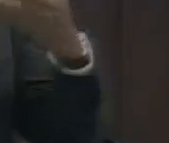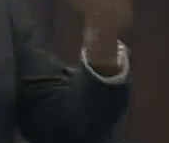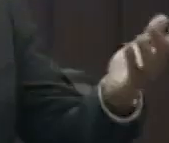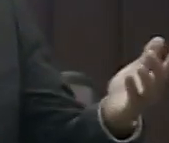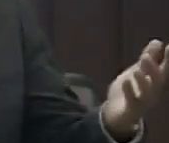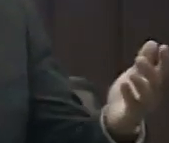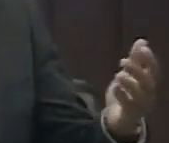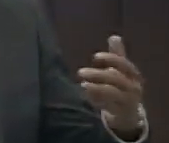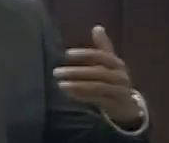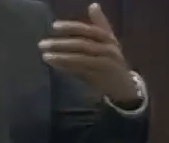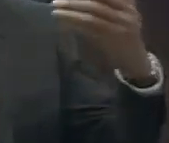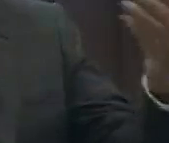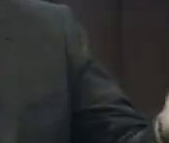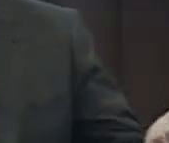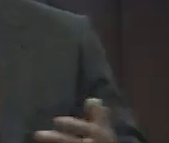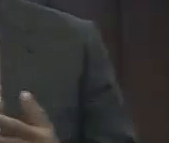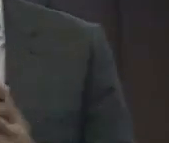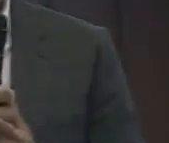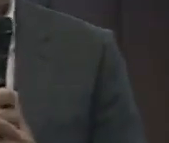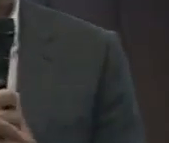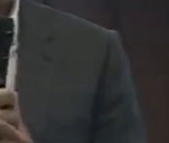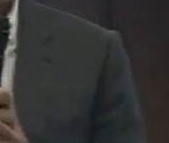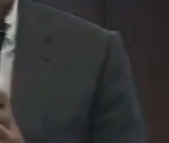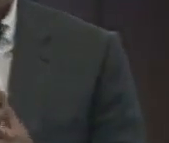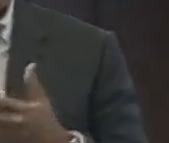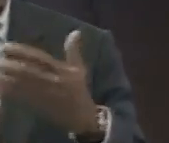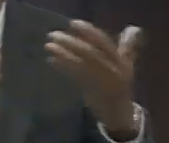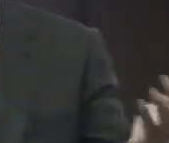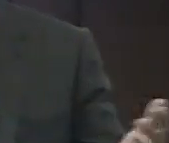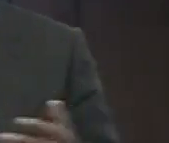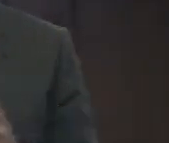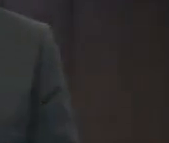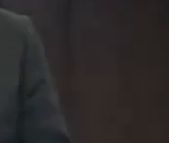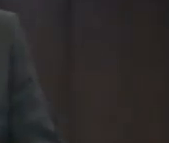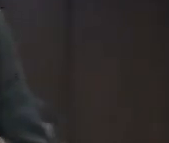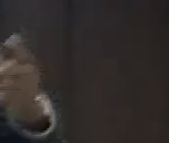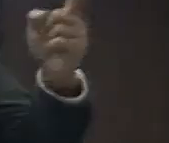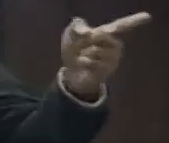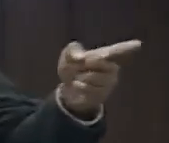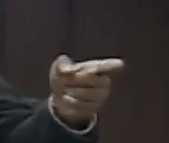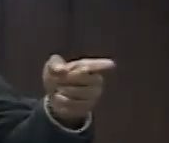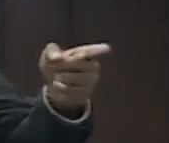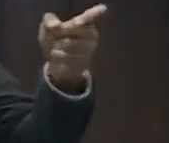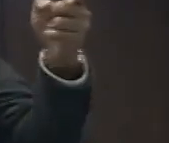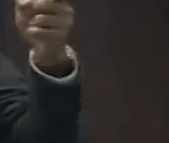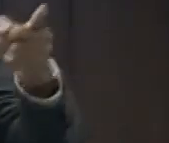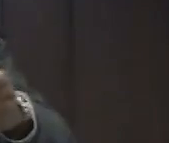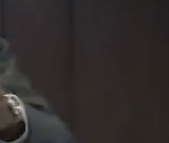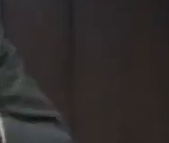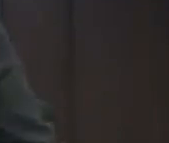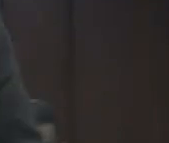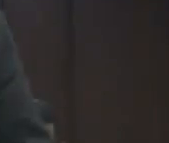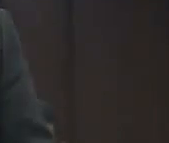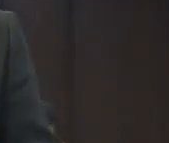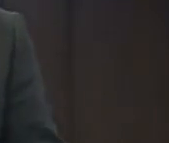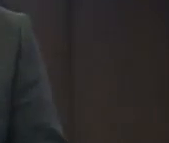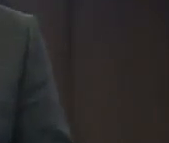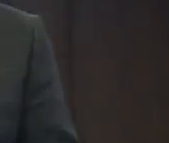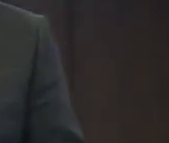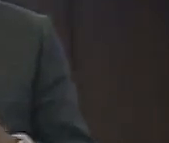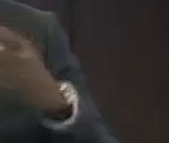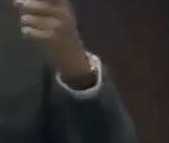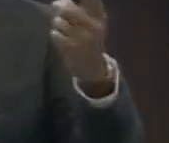celebrar, reivindicamos a los pueblos originarios que tenían siglos en esas tierras y que fueron asesinados precisamente